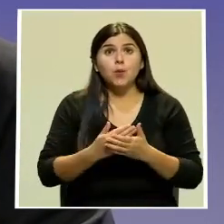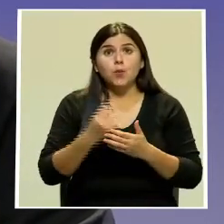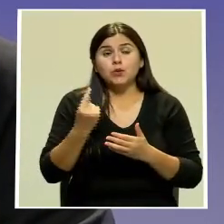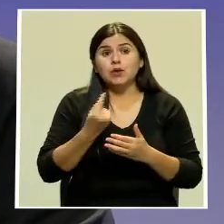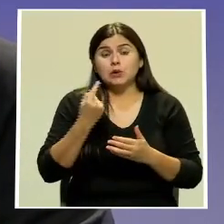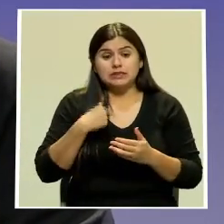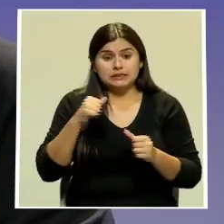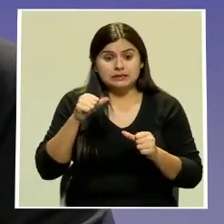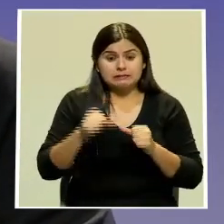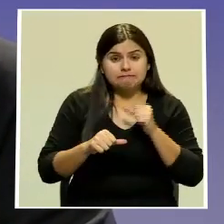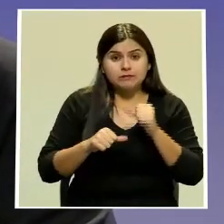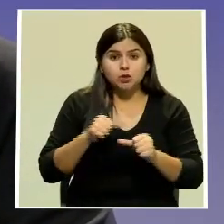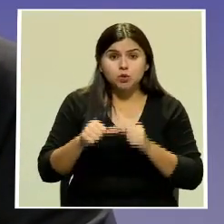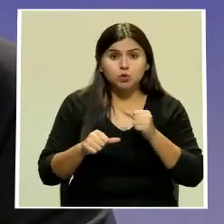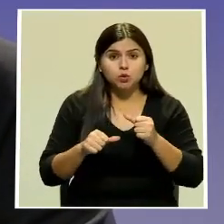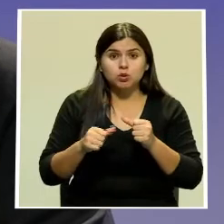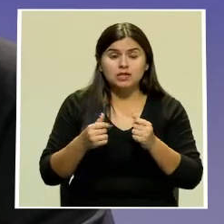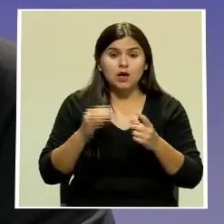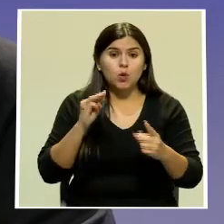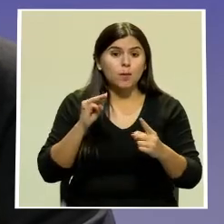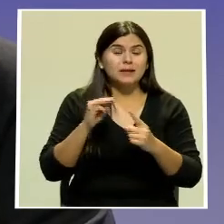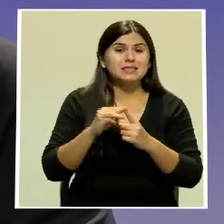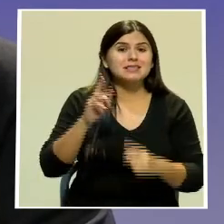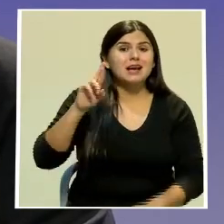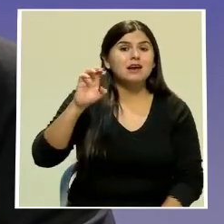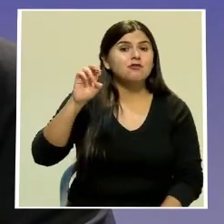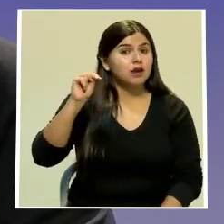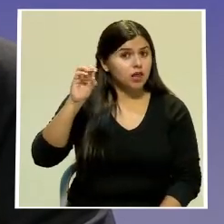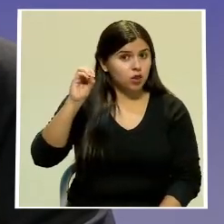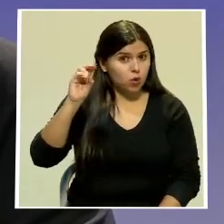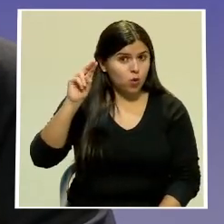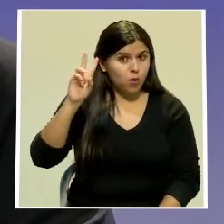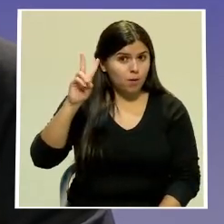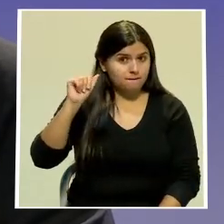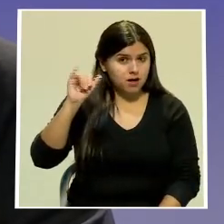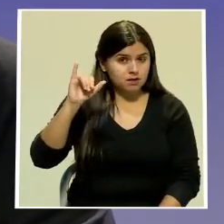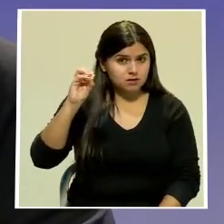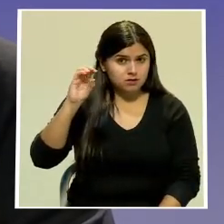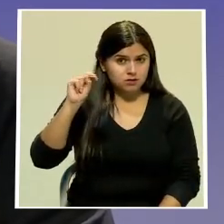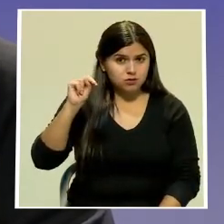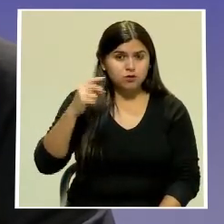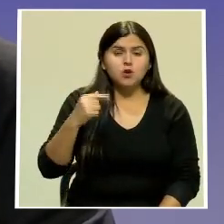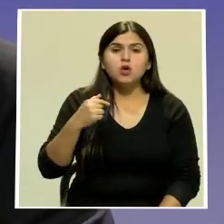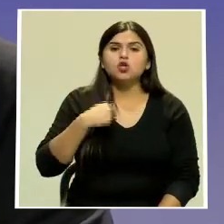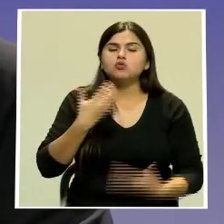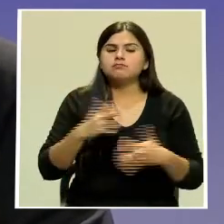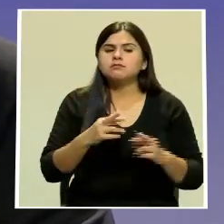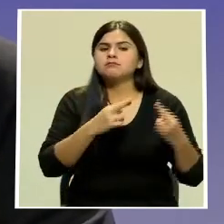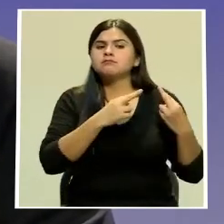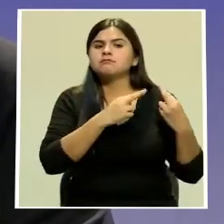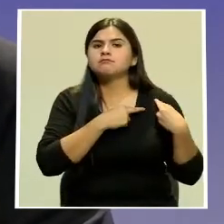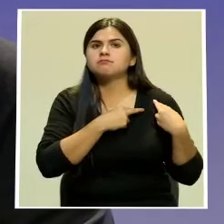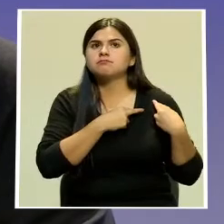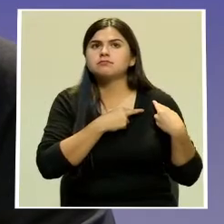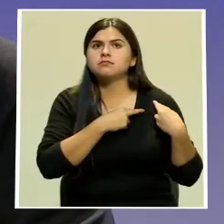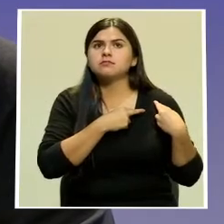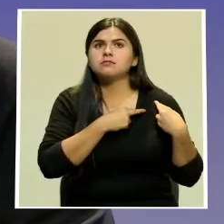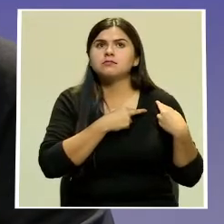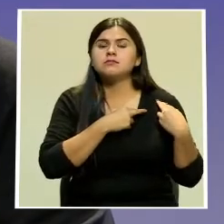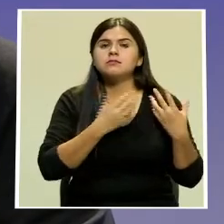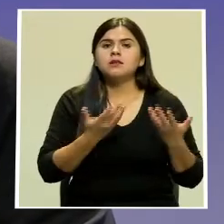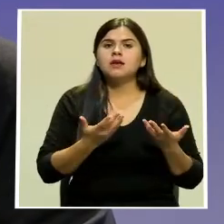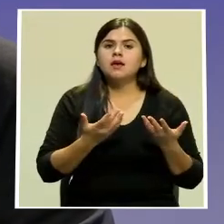General, desde luego que fue un mensaje de renovación. Y una vez asumido el cargo, lo primero que hay que hacer es un mea culpa como agrupación de